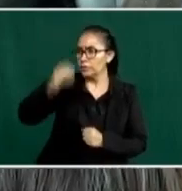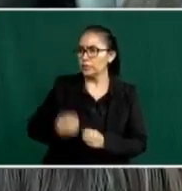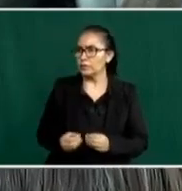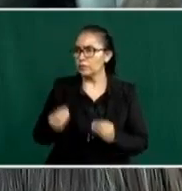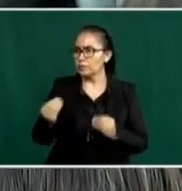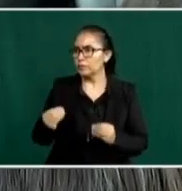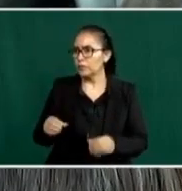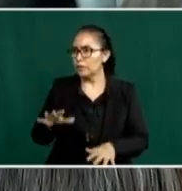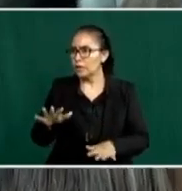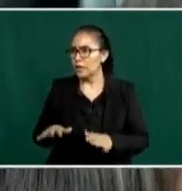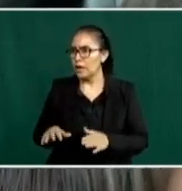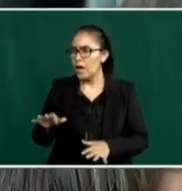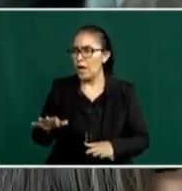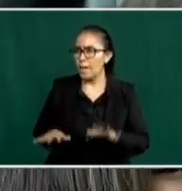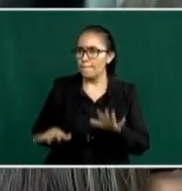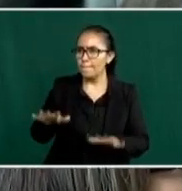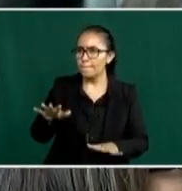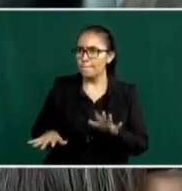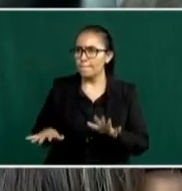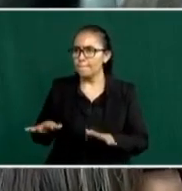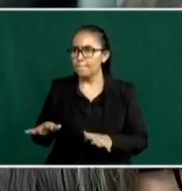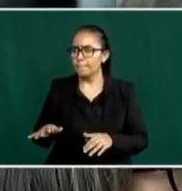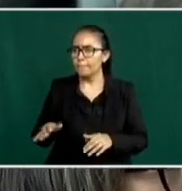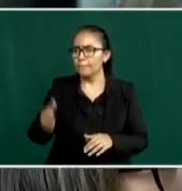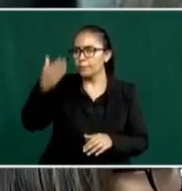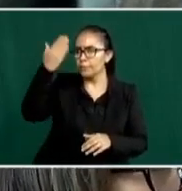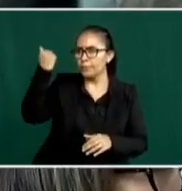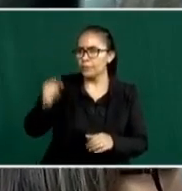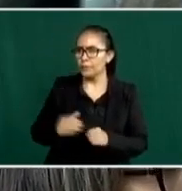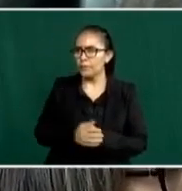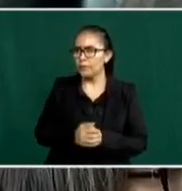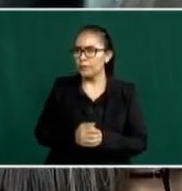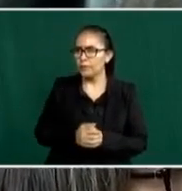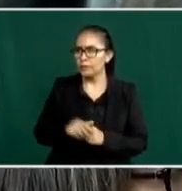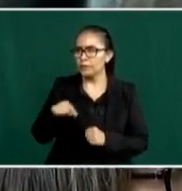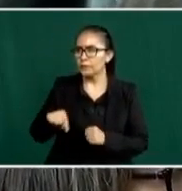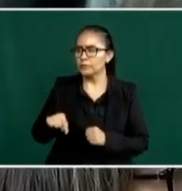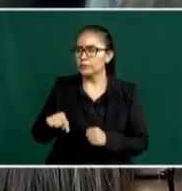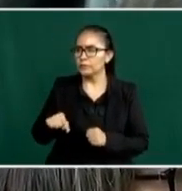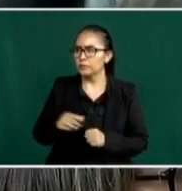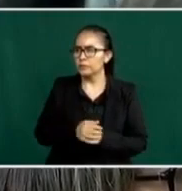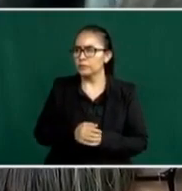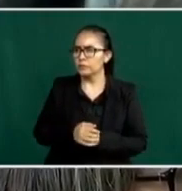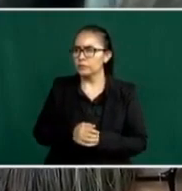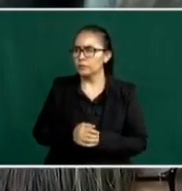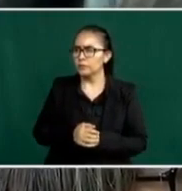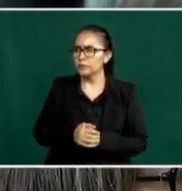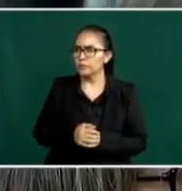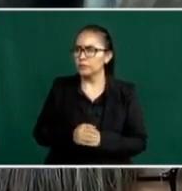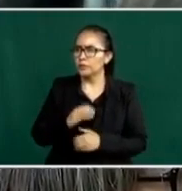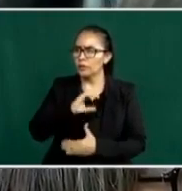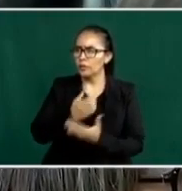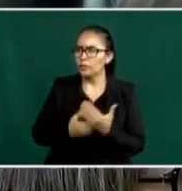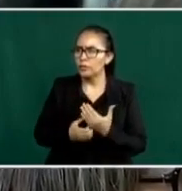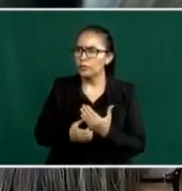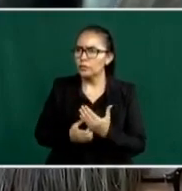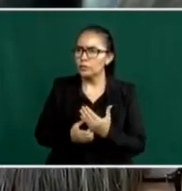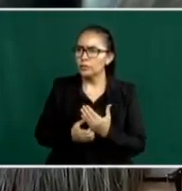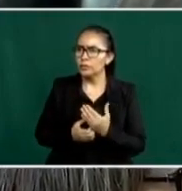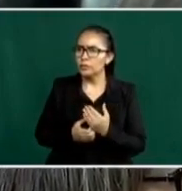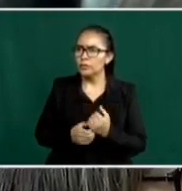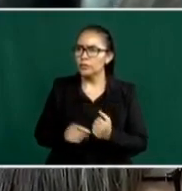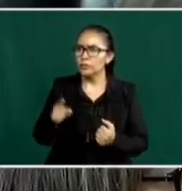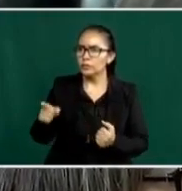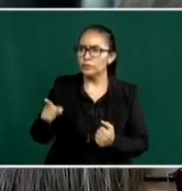muchas veces y se han acercado a usted a denunciarle. Pero esto es lo que para mí en este momento es grave, porque se trata de la vida de un joven de 24